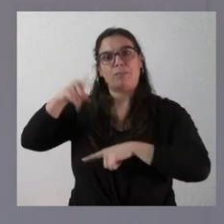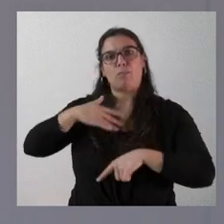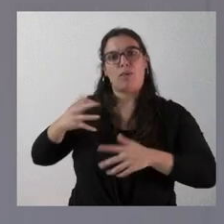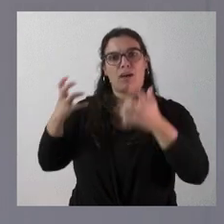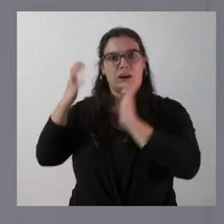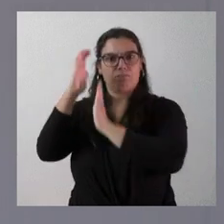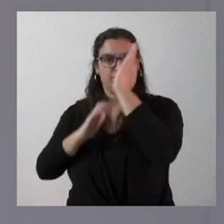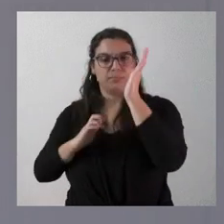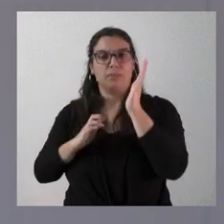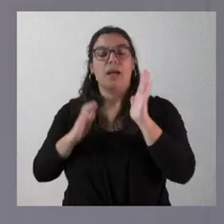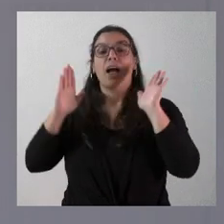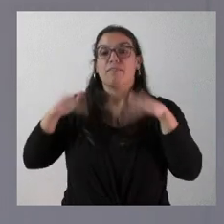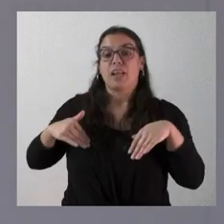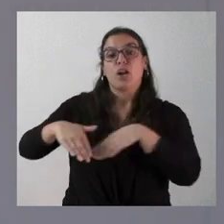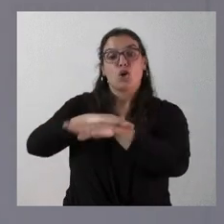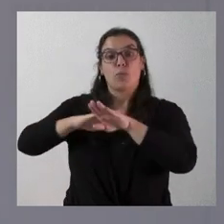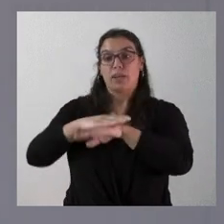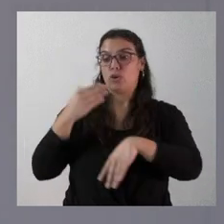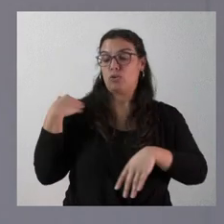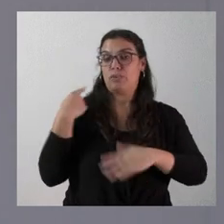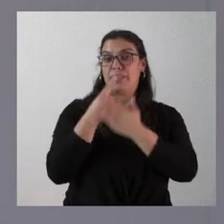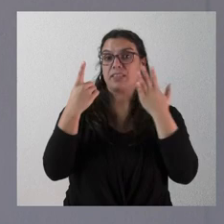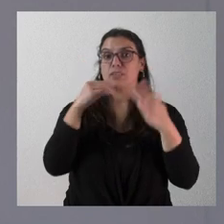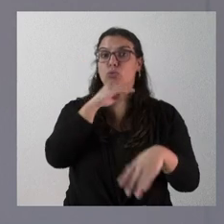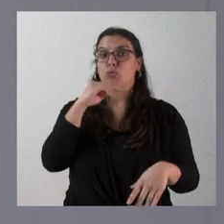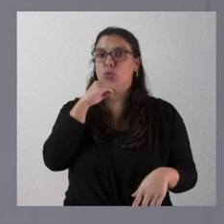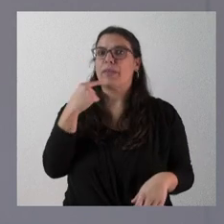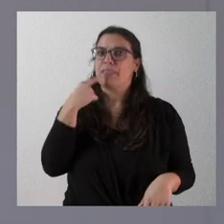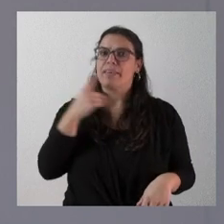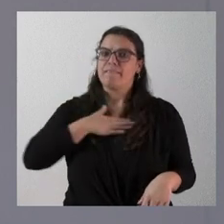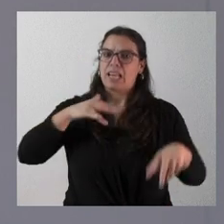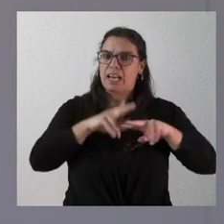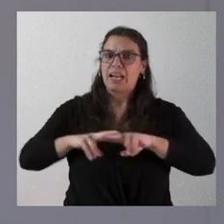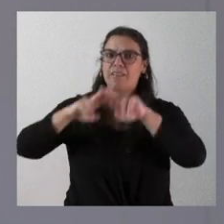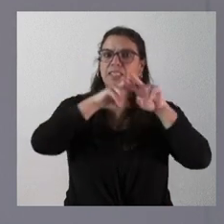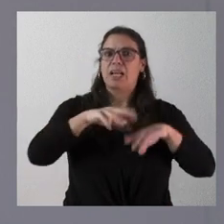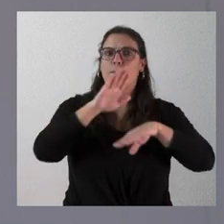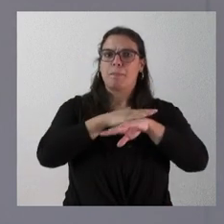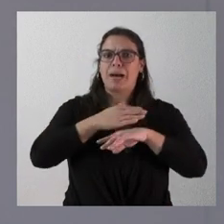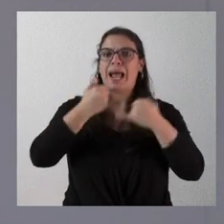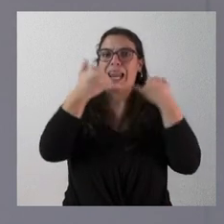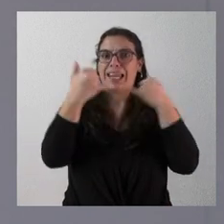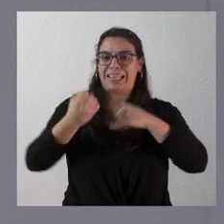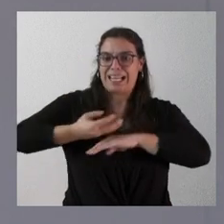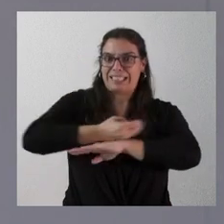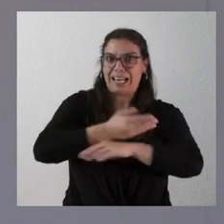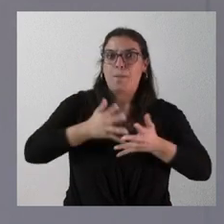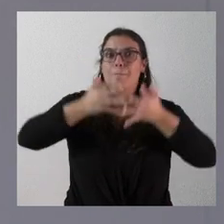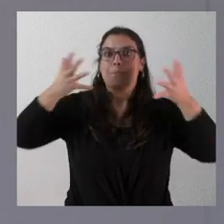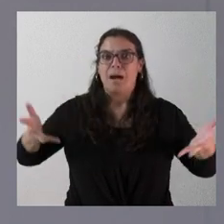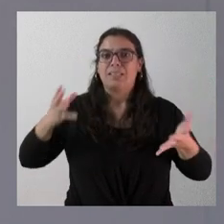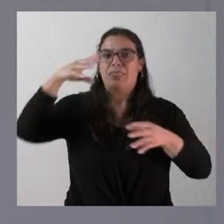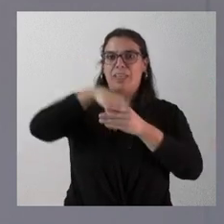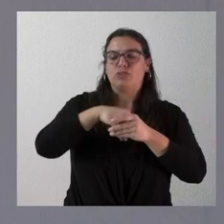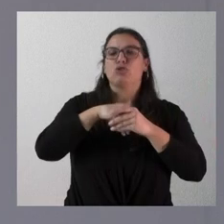finalmente el gobierno anunció el pasado 16 de octubre su voluntad también de extender a más líneas de obligación de servicio público